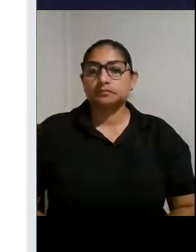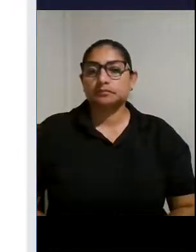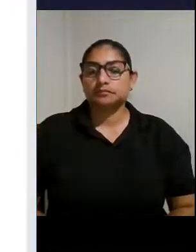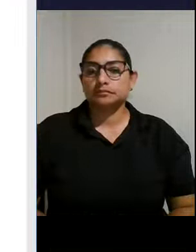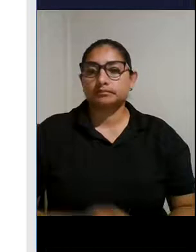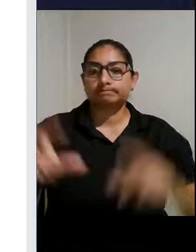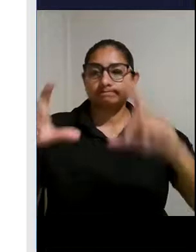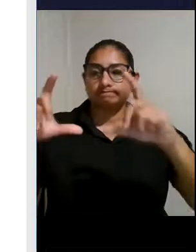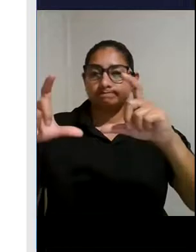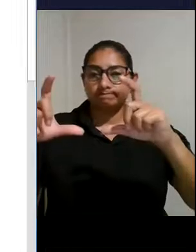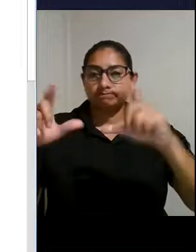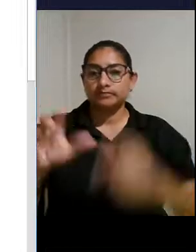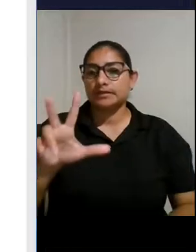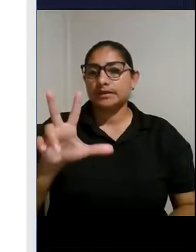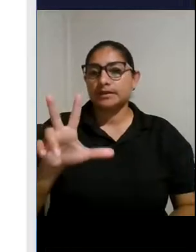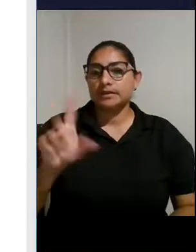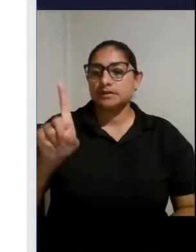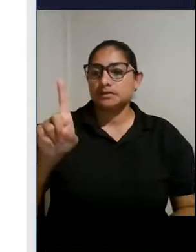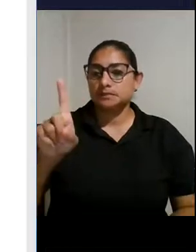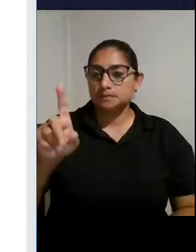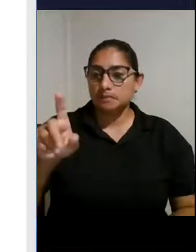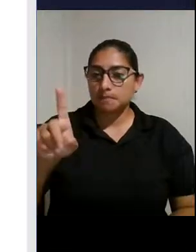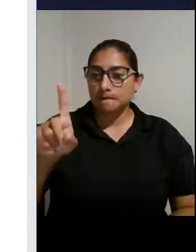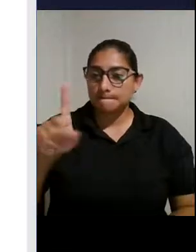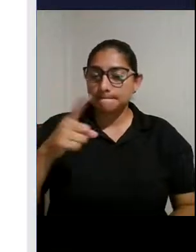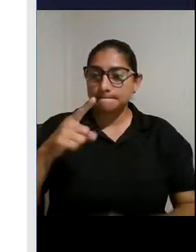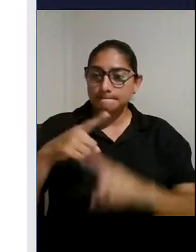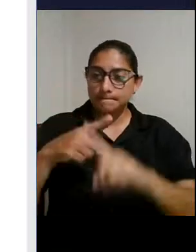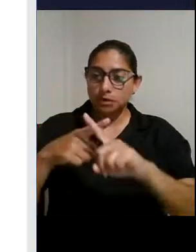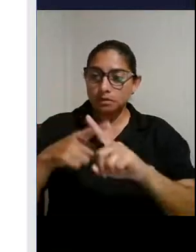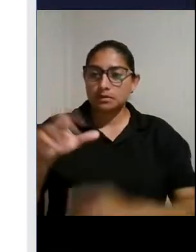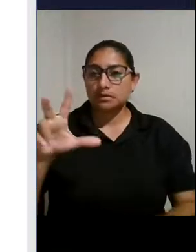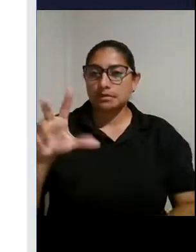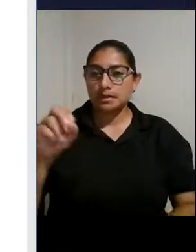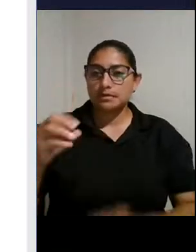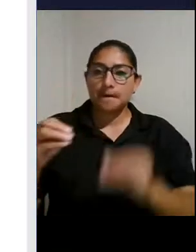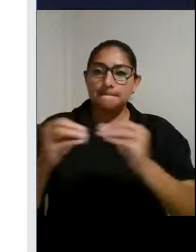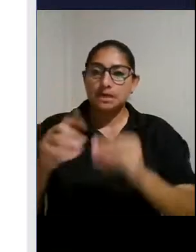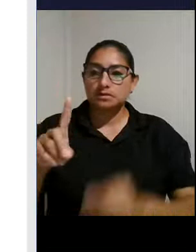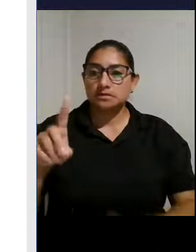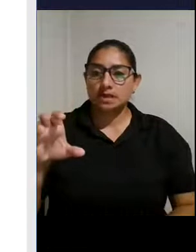a 3 por 30 más 100.